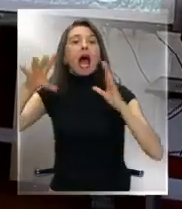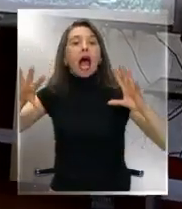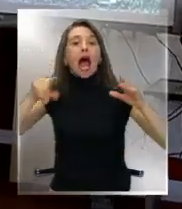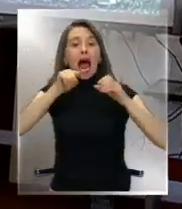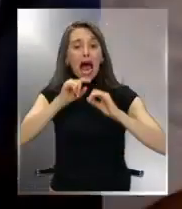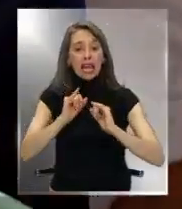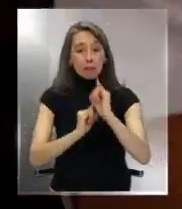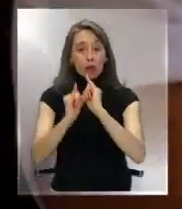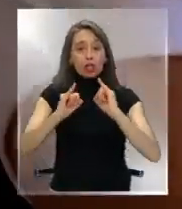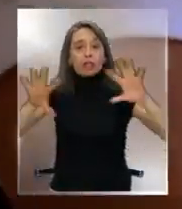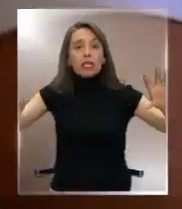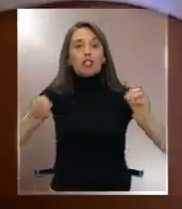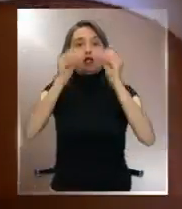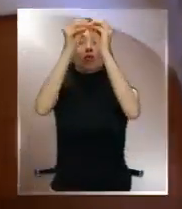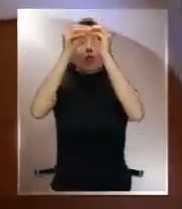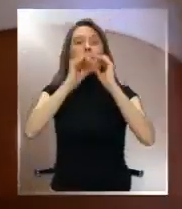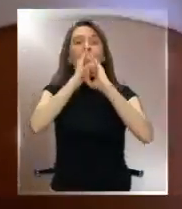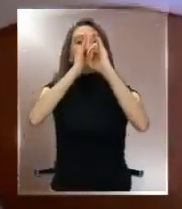de información.